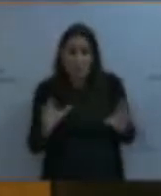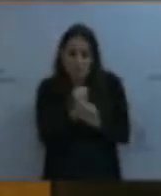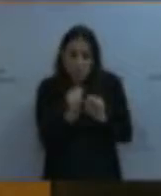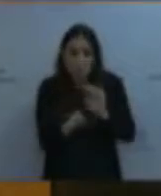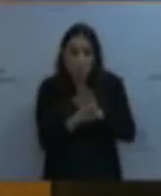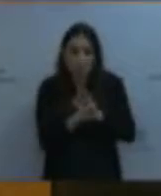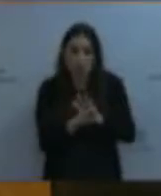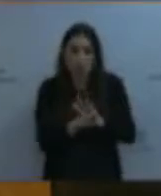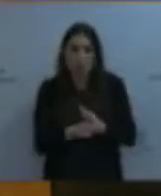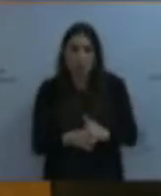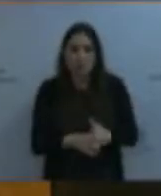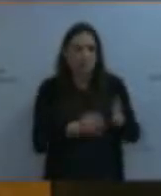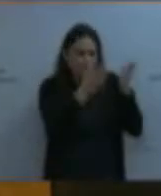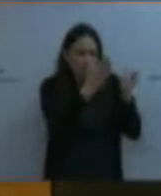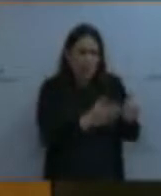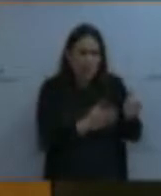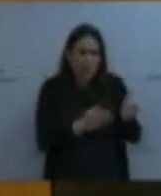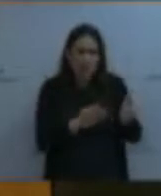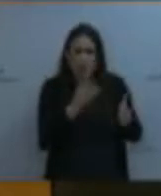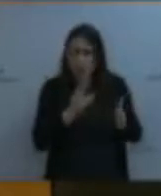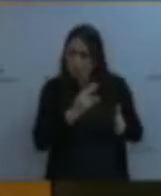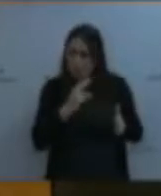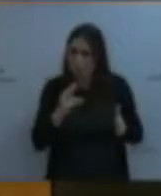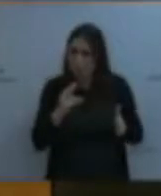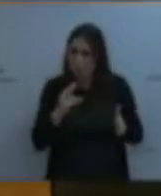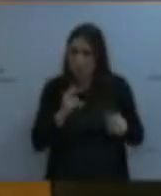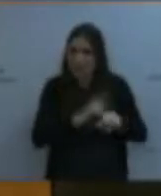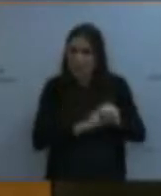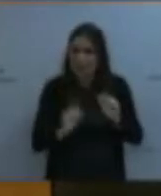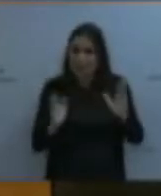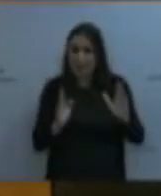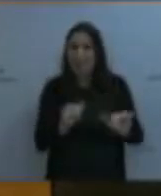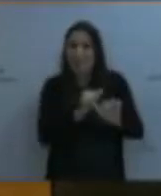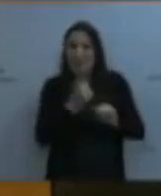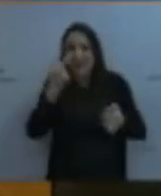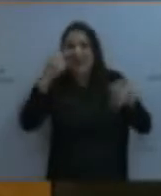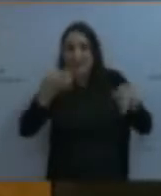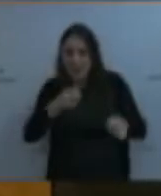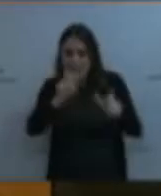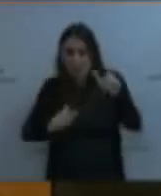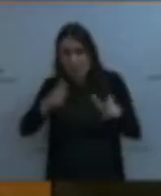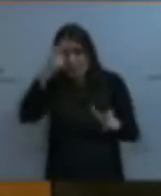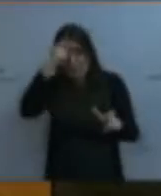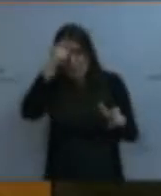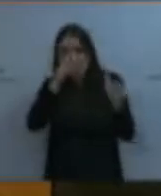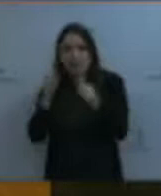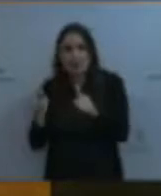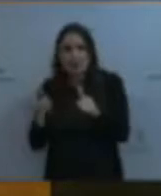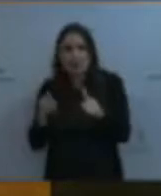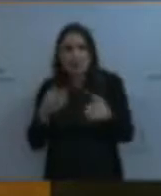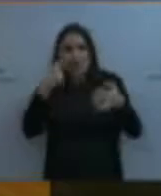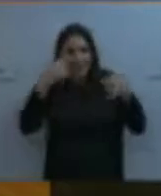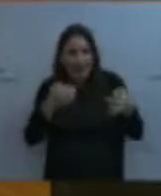¿Va a comprometerse a enseñarnos los tiempos de espera real, los de los pacientes atendidos? ¿Va